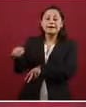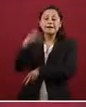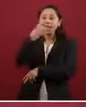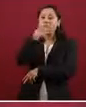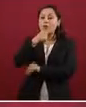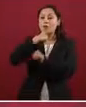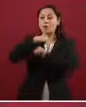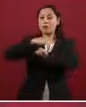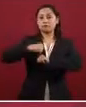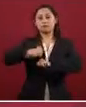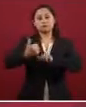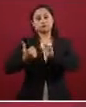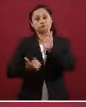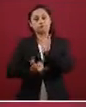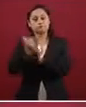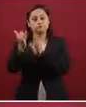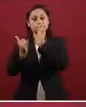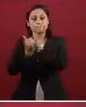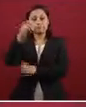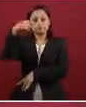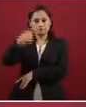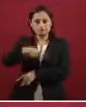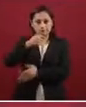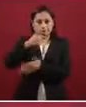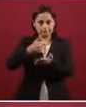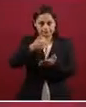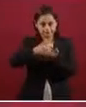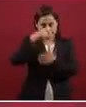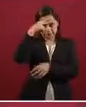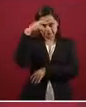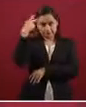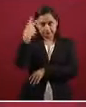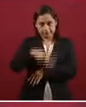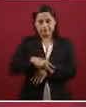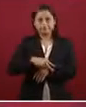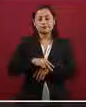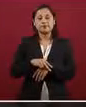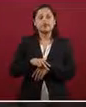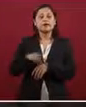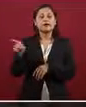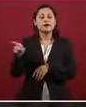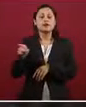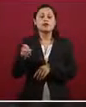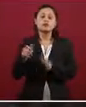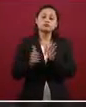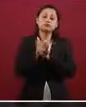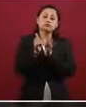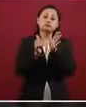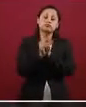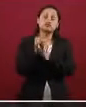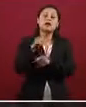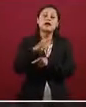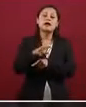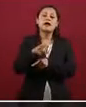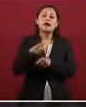aquí en la Ciudad de México el gran canal del desagüe,